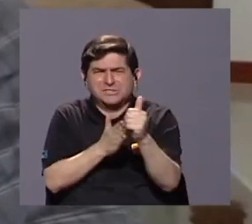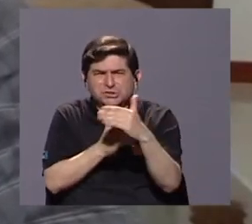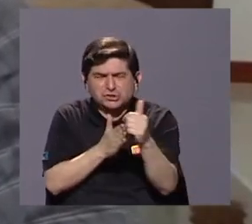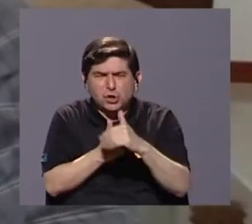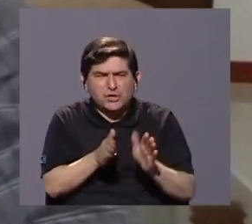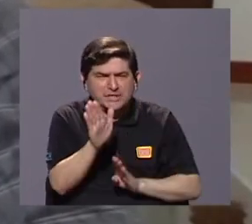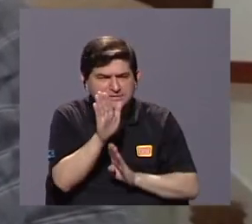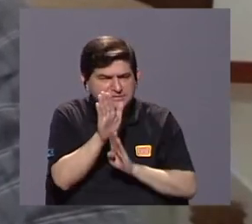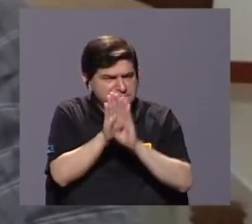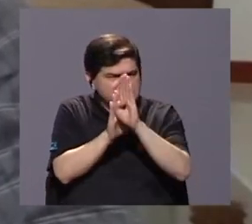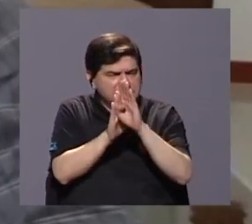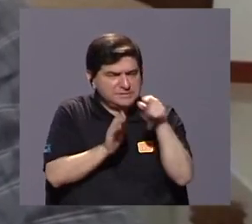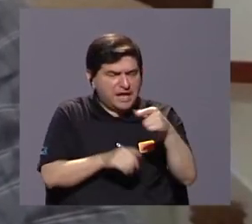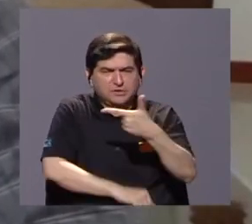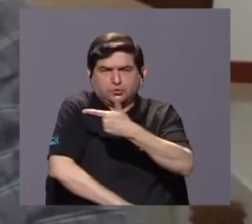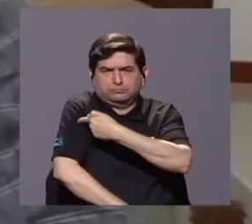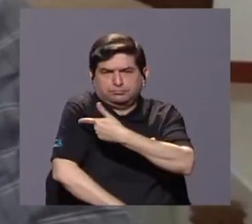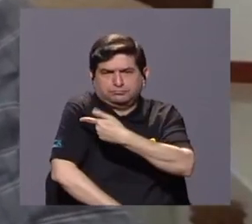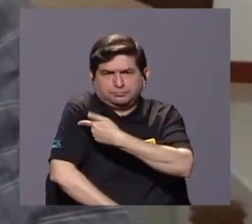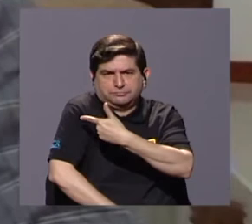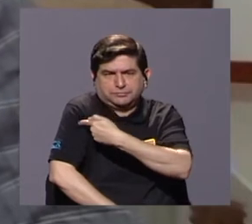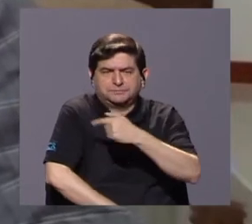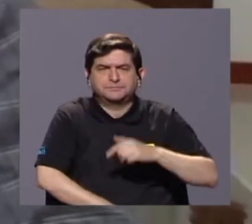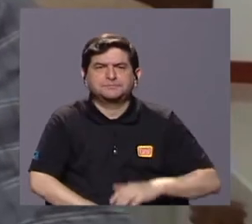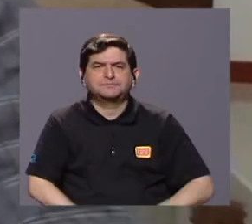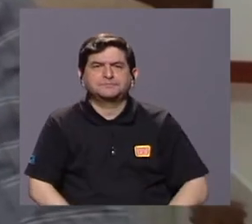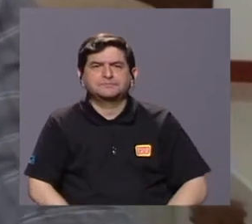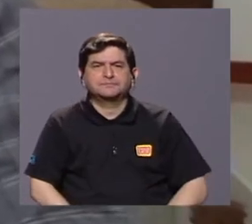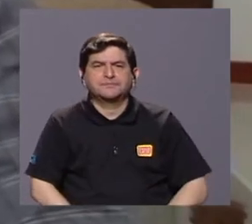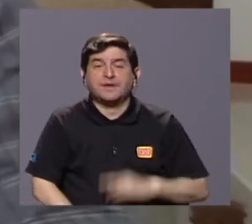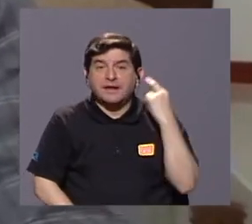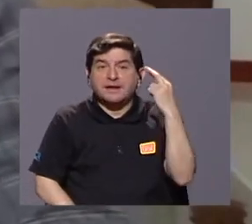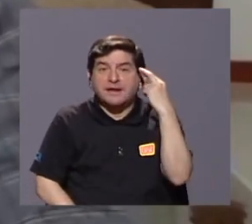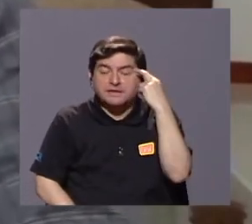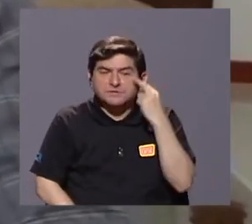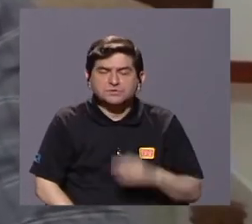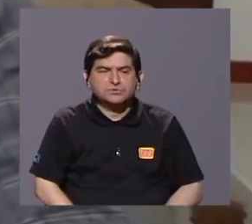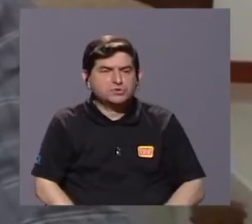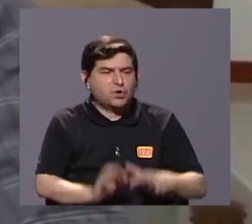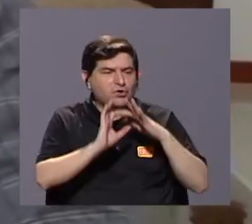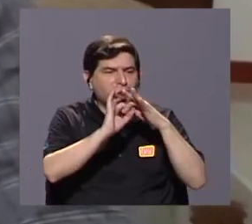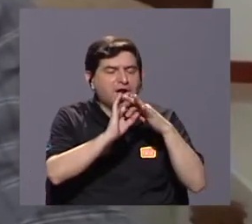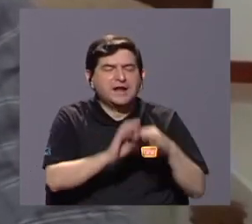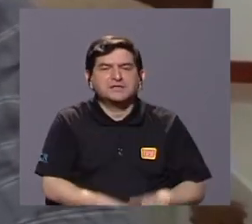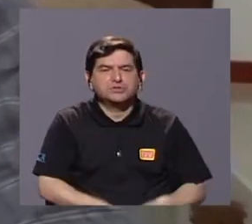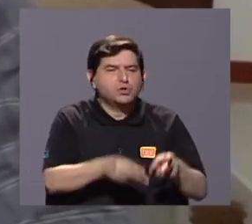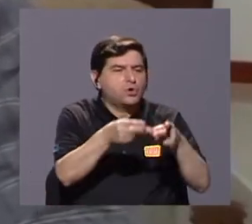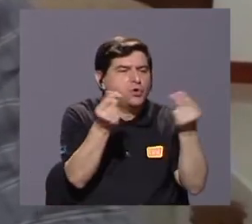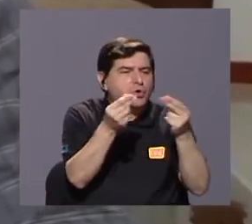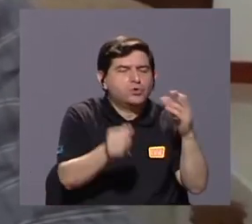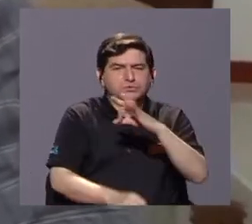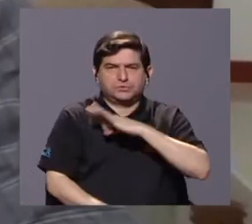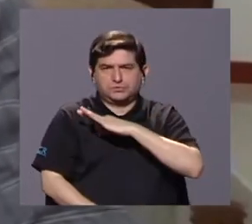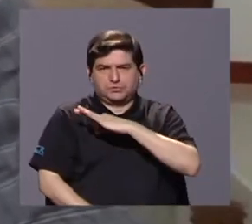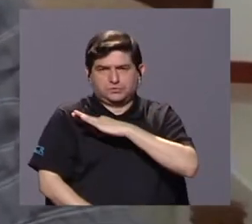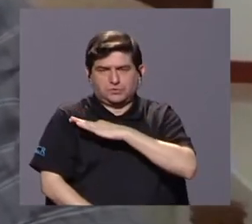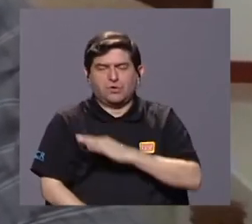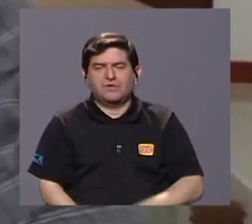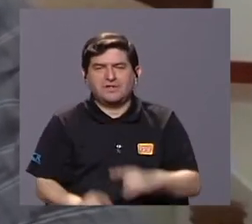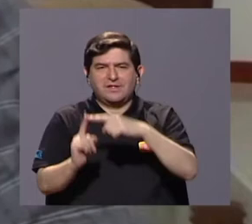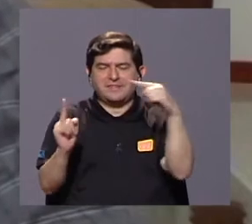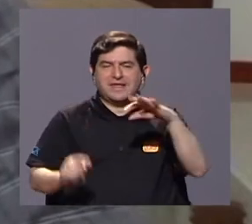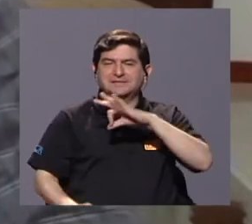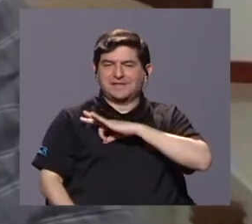desarrollo de las vacunas, porque la relación costo-beneficio va muchísimo a partir